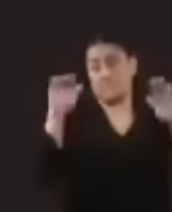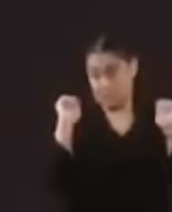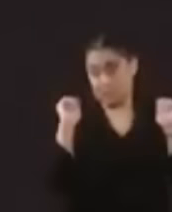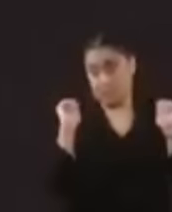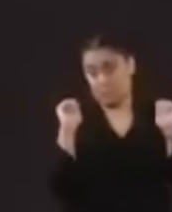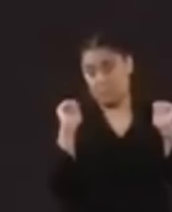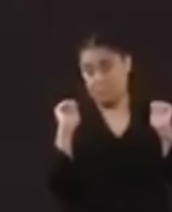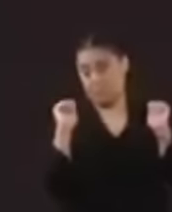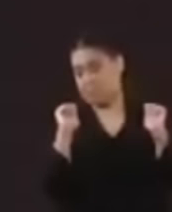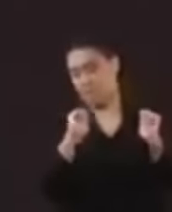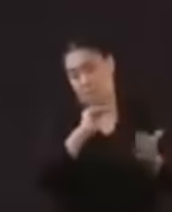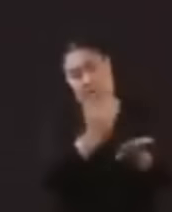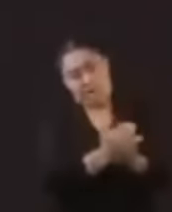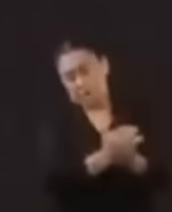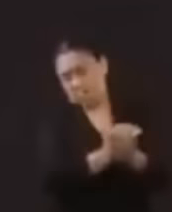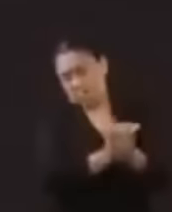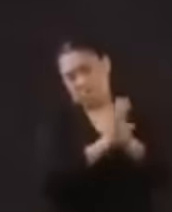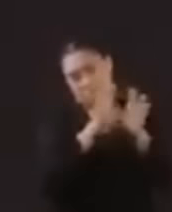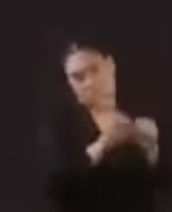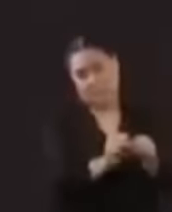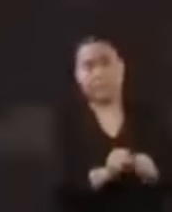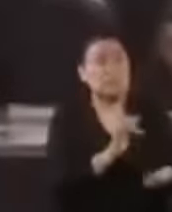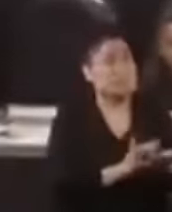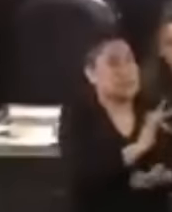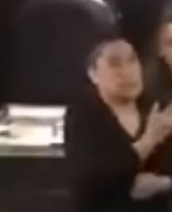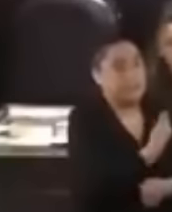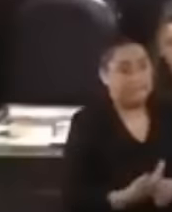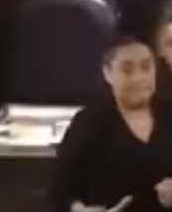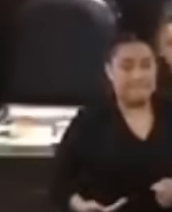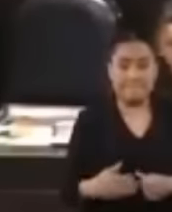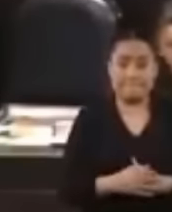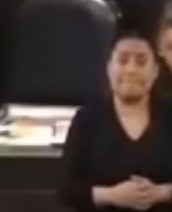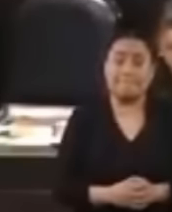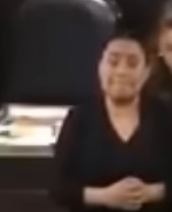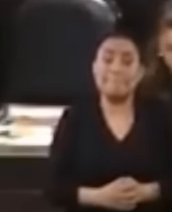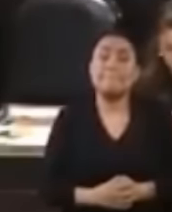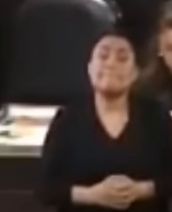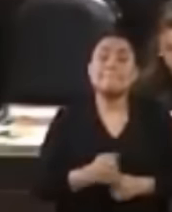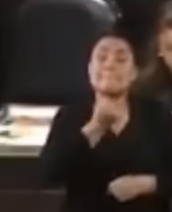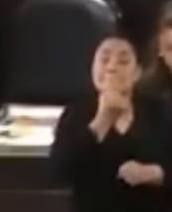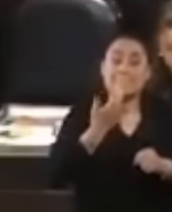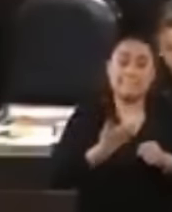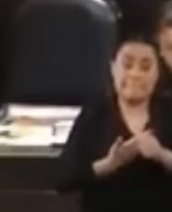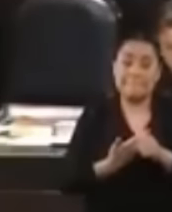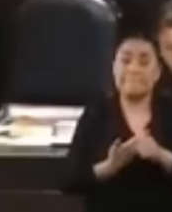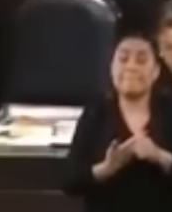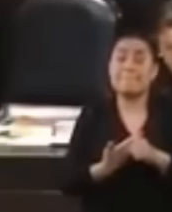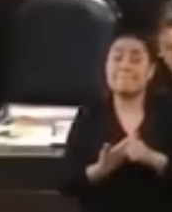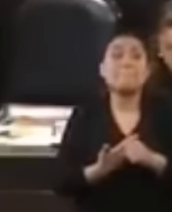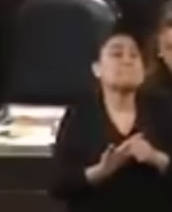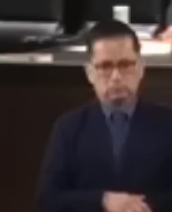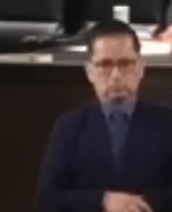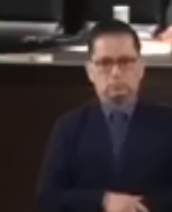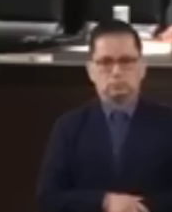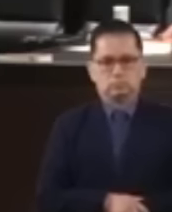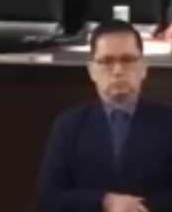su tiempo. Gracias, presidenta. Gracias, diputado. Consulte a la Secretaría de la Asamblea en votación económica. Sí se retiro la